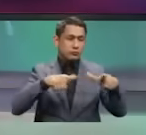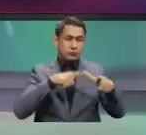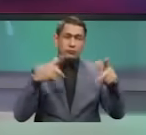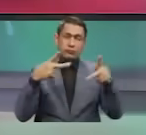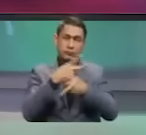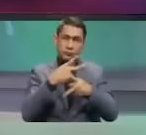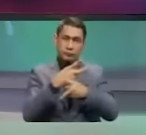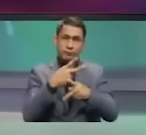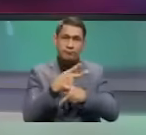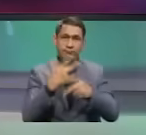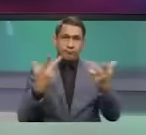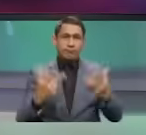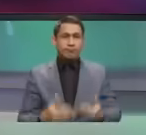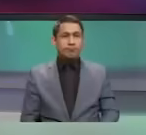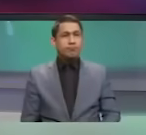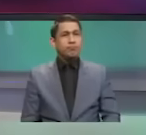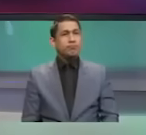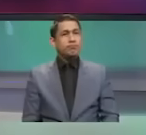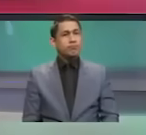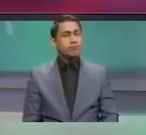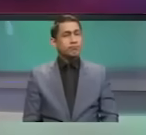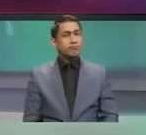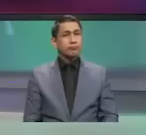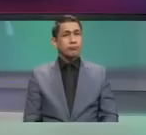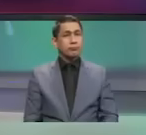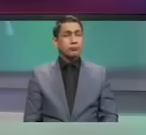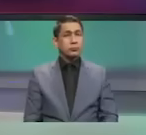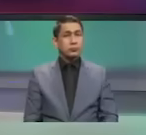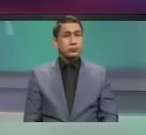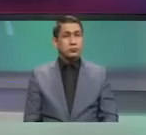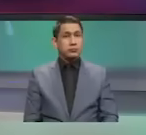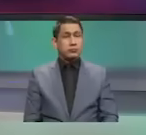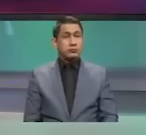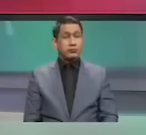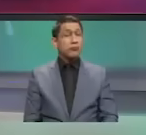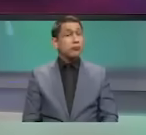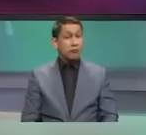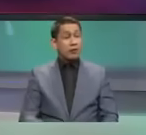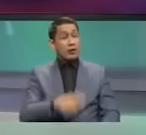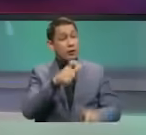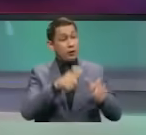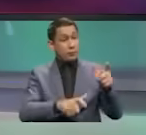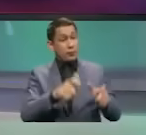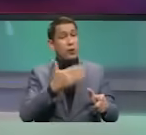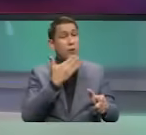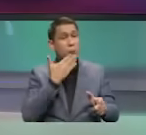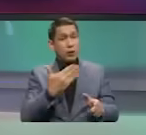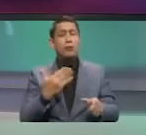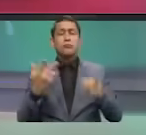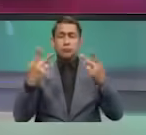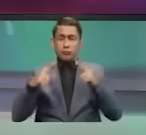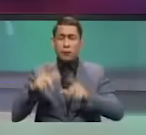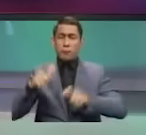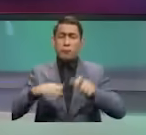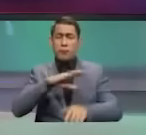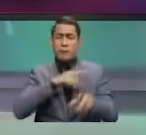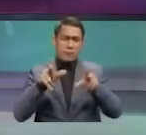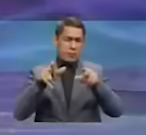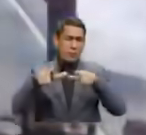aquellas personas que no quieren dar su colaboración. Sé como hay chicos malos, también hay chicos buenos. Se lo contamos.